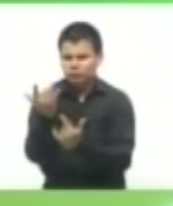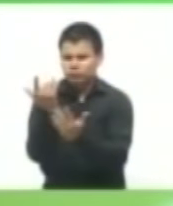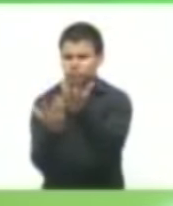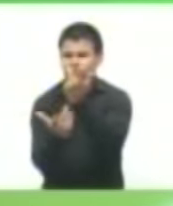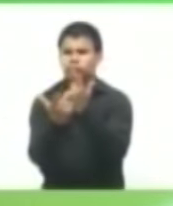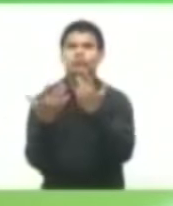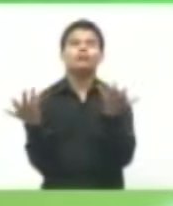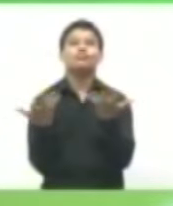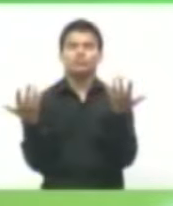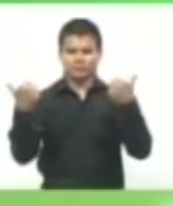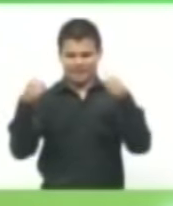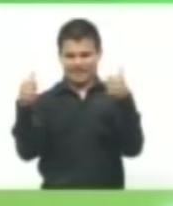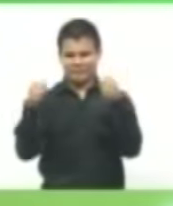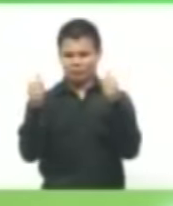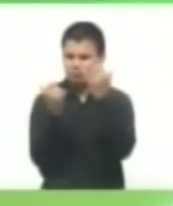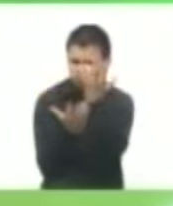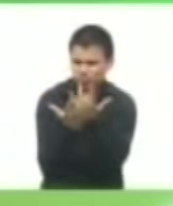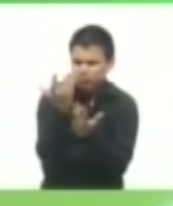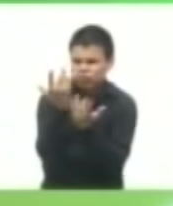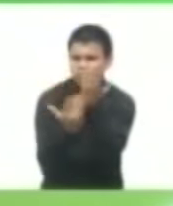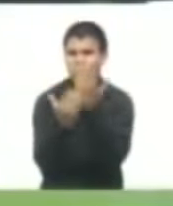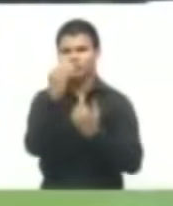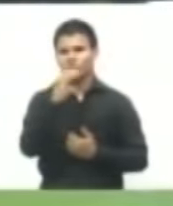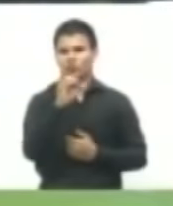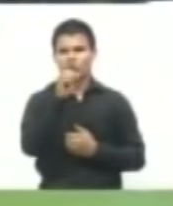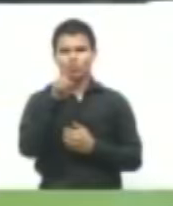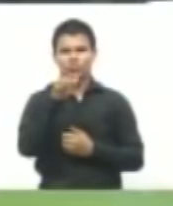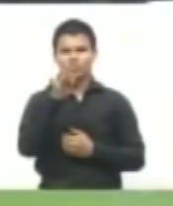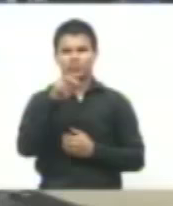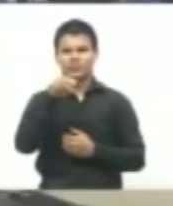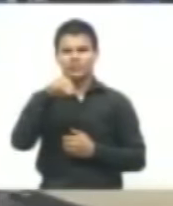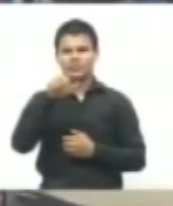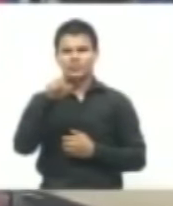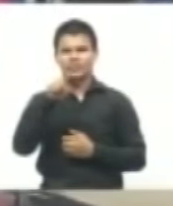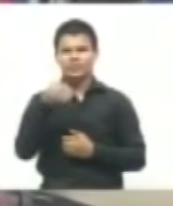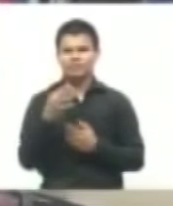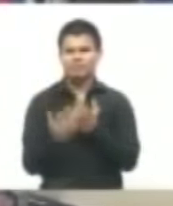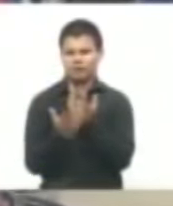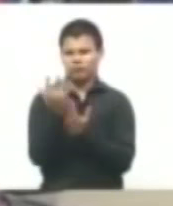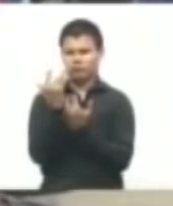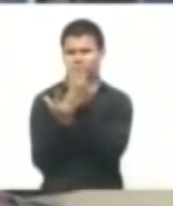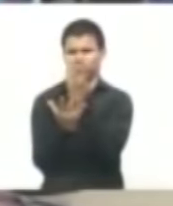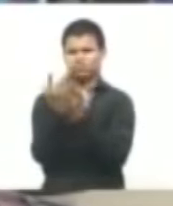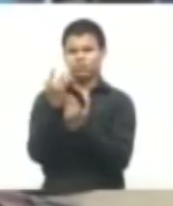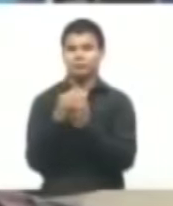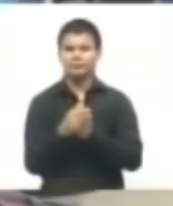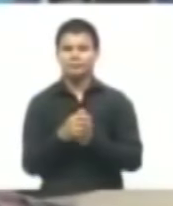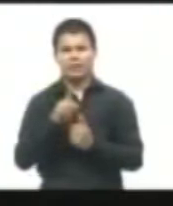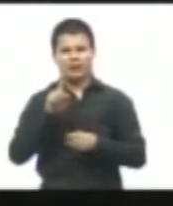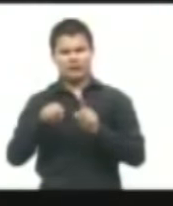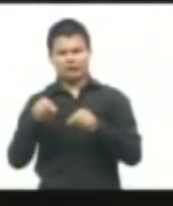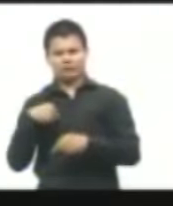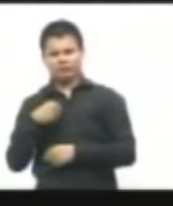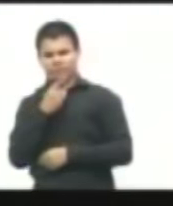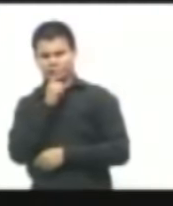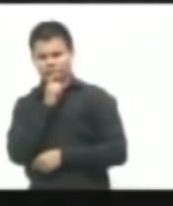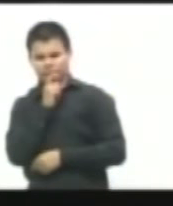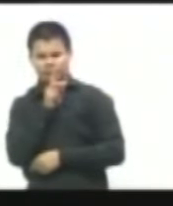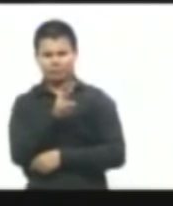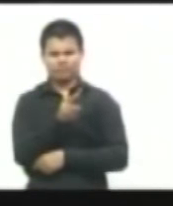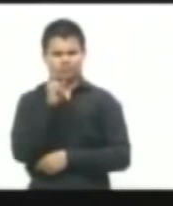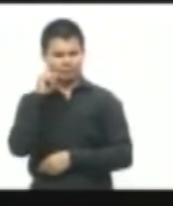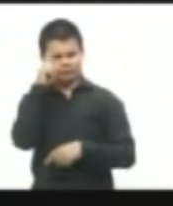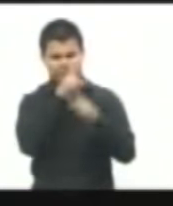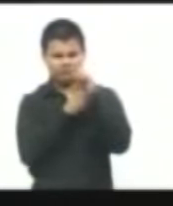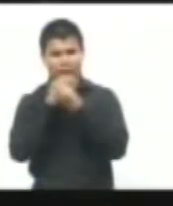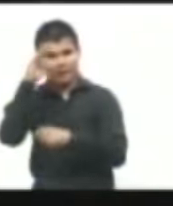de transporte público de la empresa Cotransmac de Santa Marta. Las autoridades de policía investigan otro incendio que destruyó una buseta en